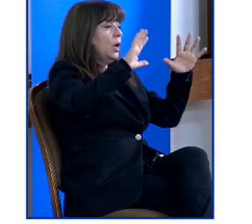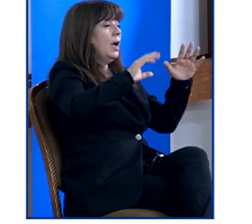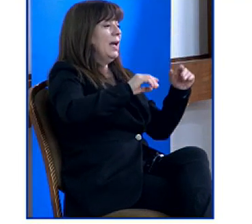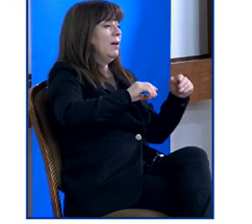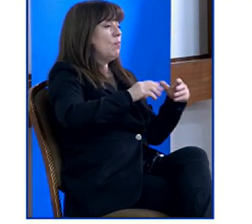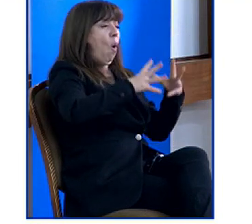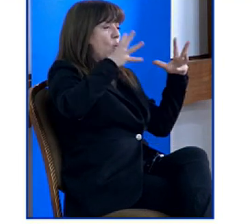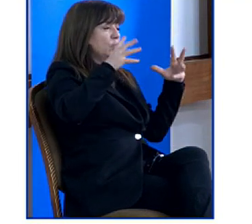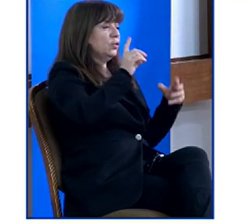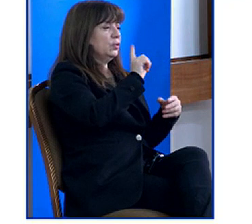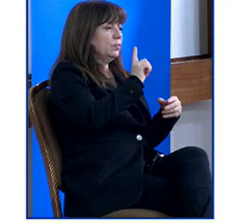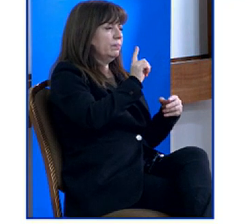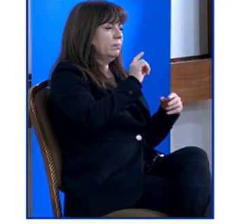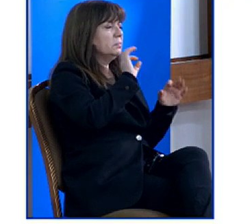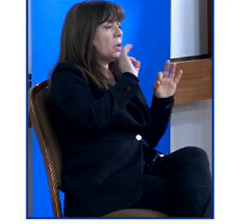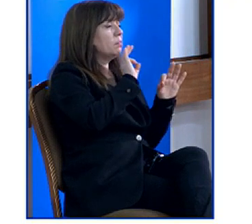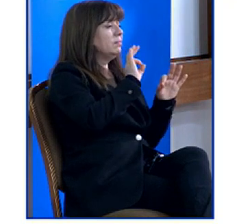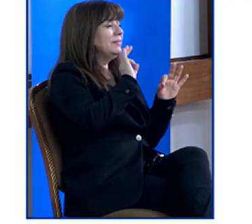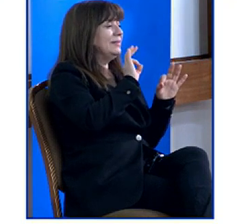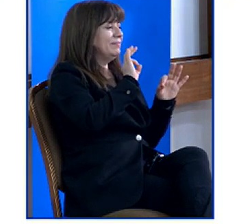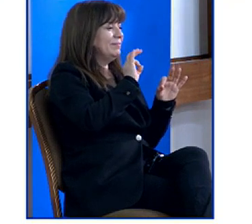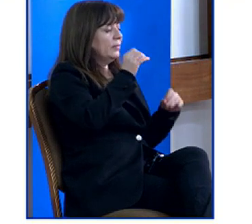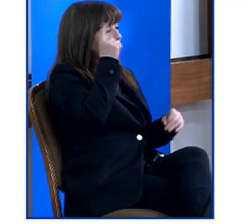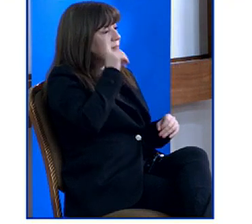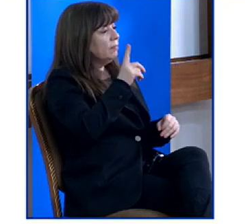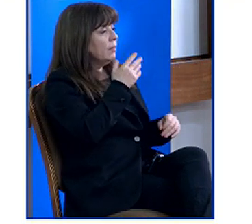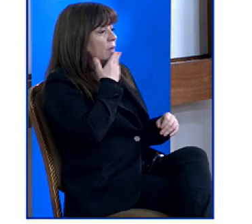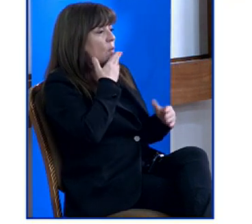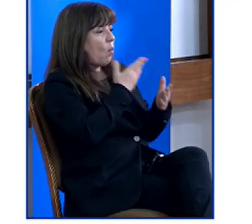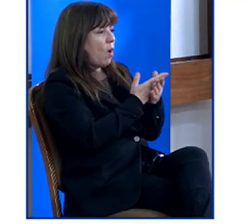son las que llamamos moderadas. Y cuando